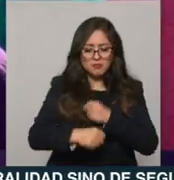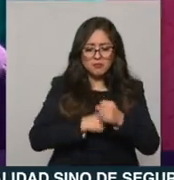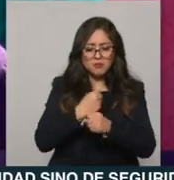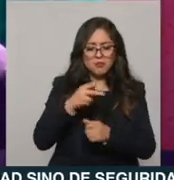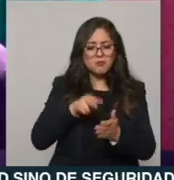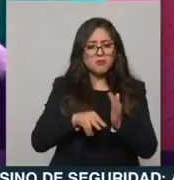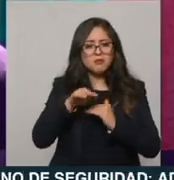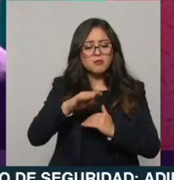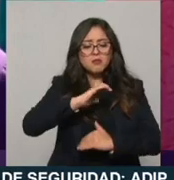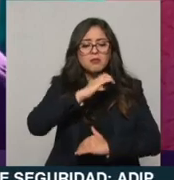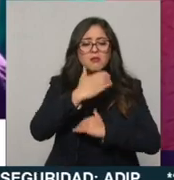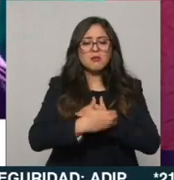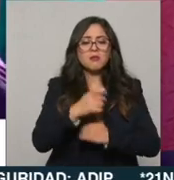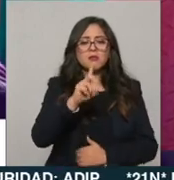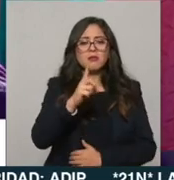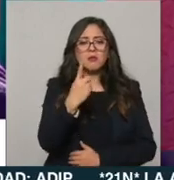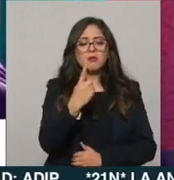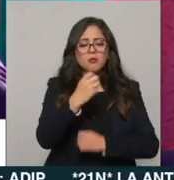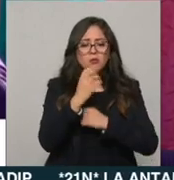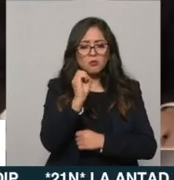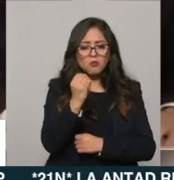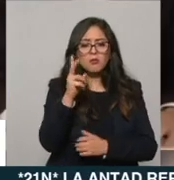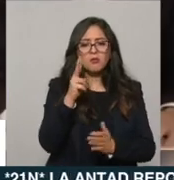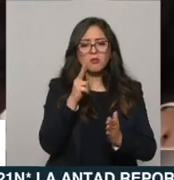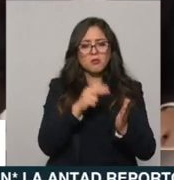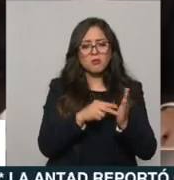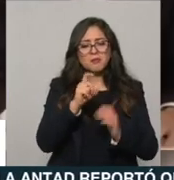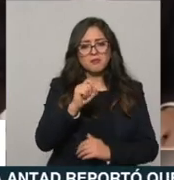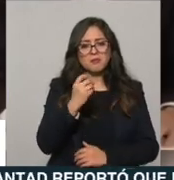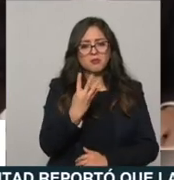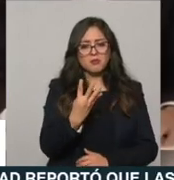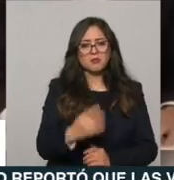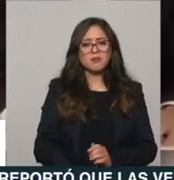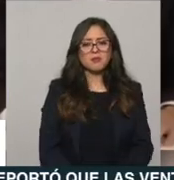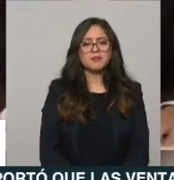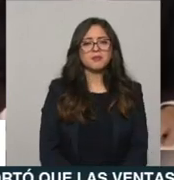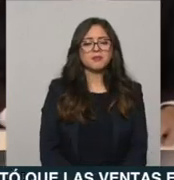concluirá el 31 de octubre de 2024. Mariana Sánchez, 21 Noticias.